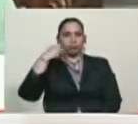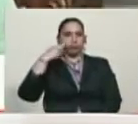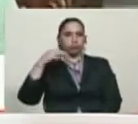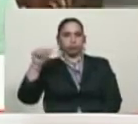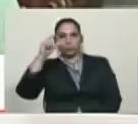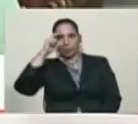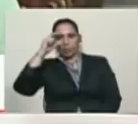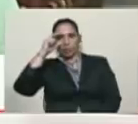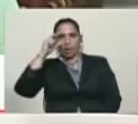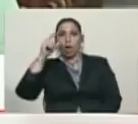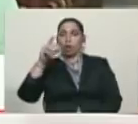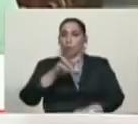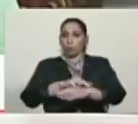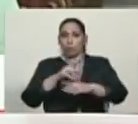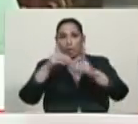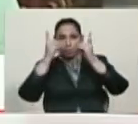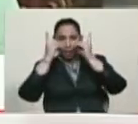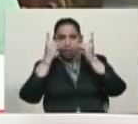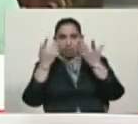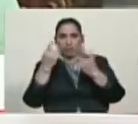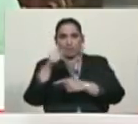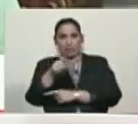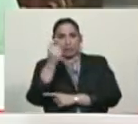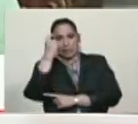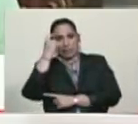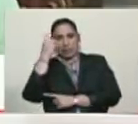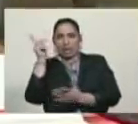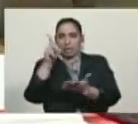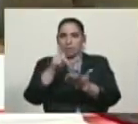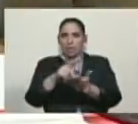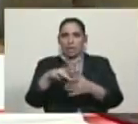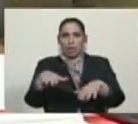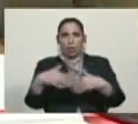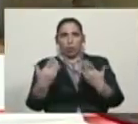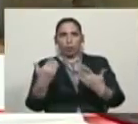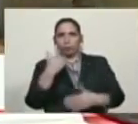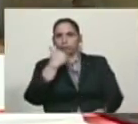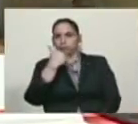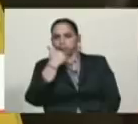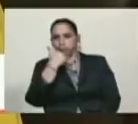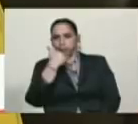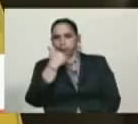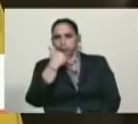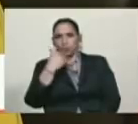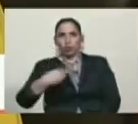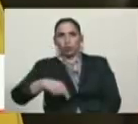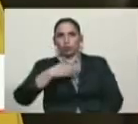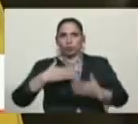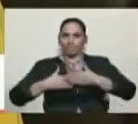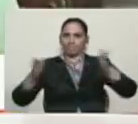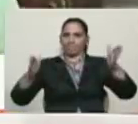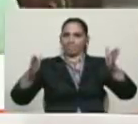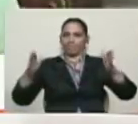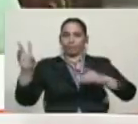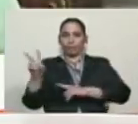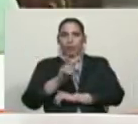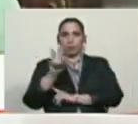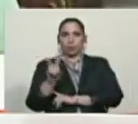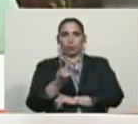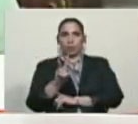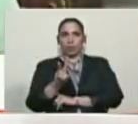rodríguez ese día cuando llegue iba a llegar pronto le vamos a garantizar a venezuela